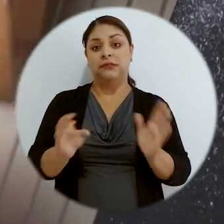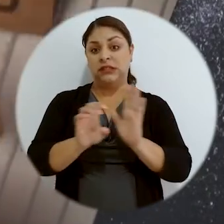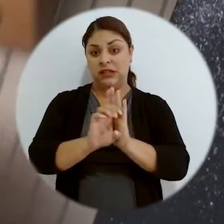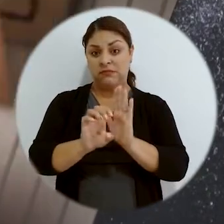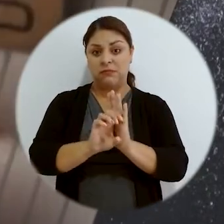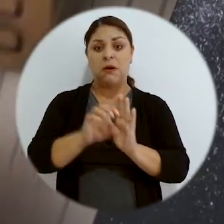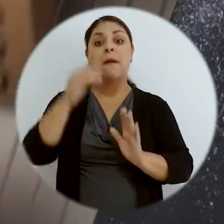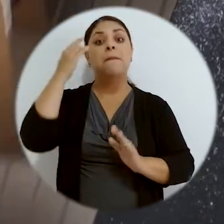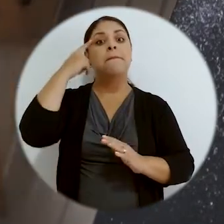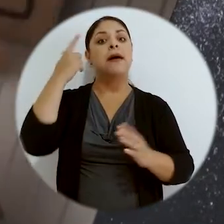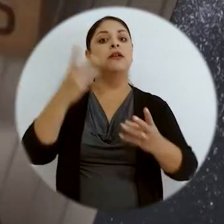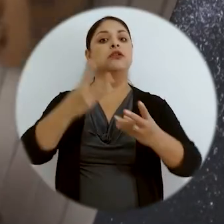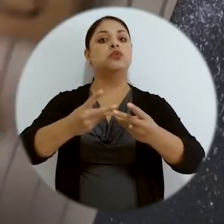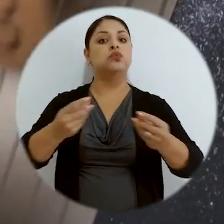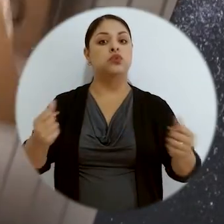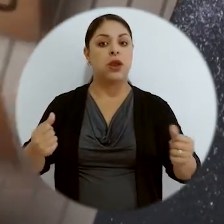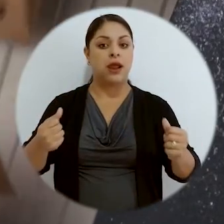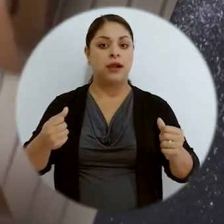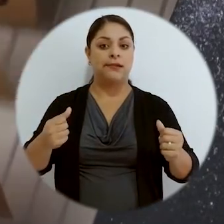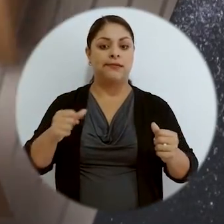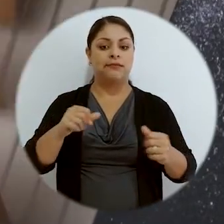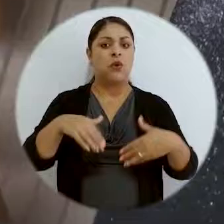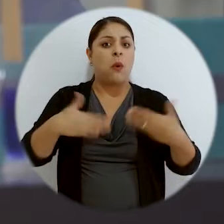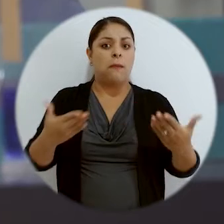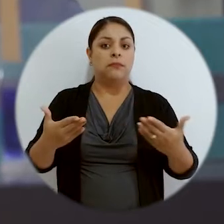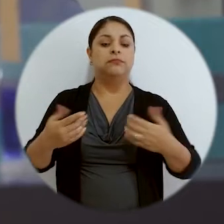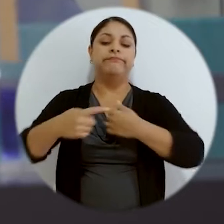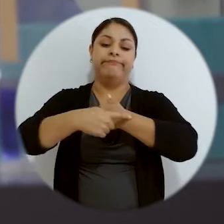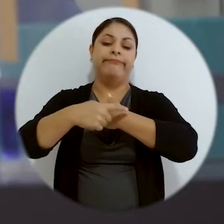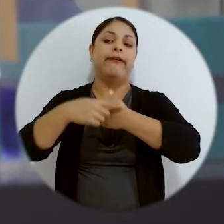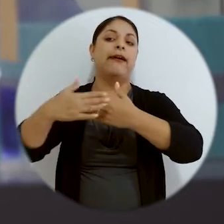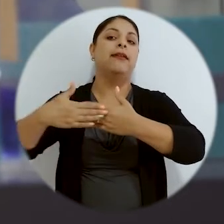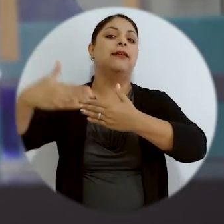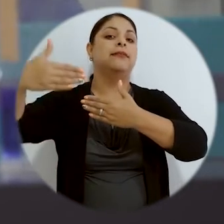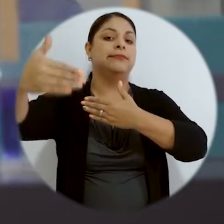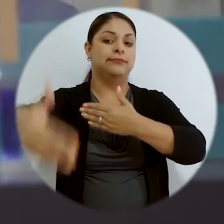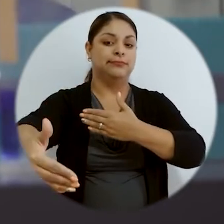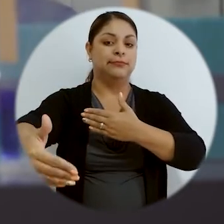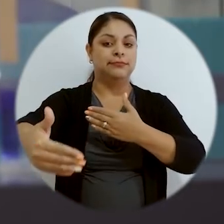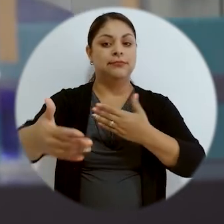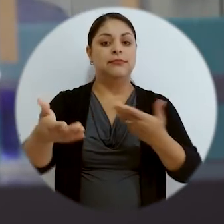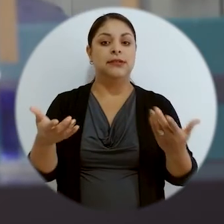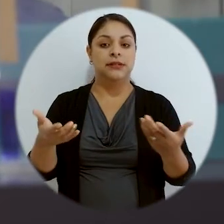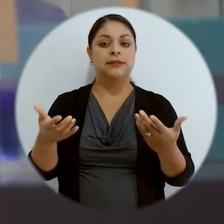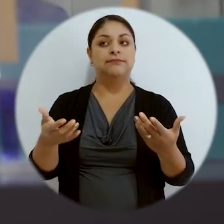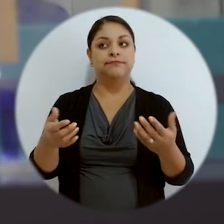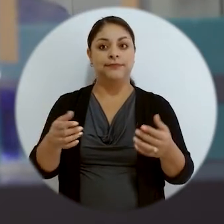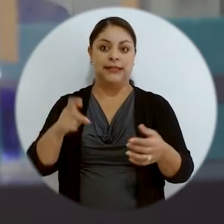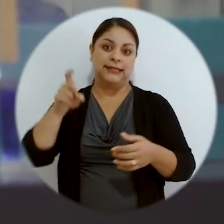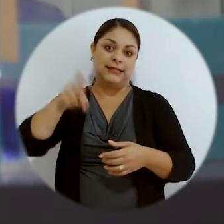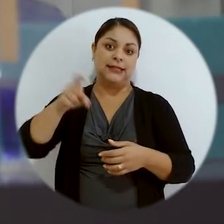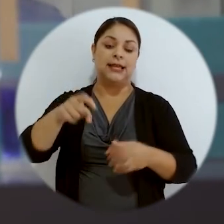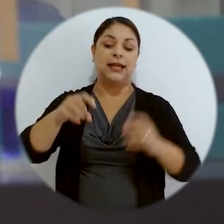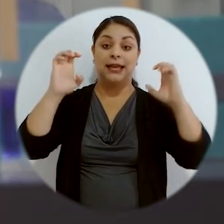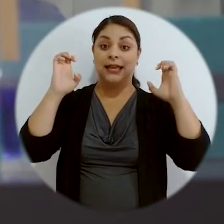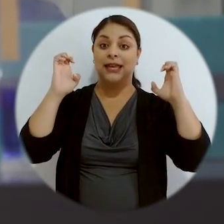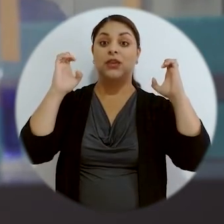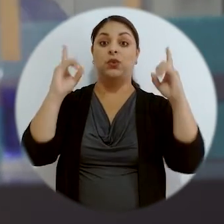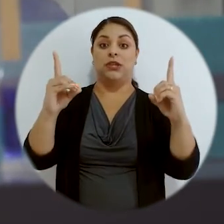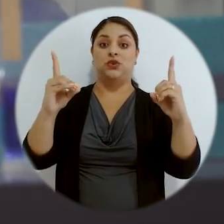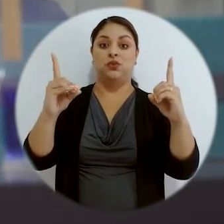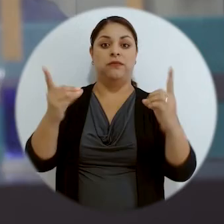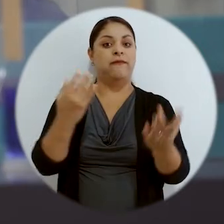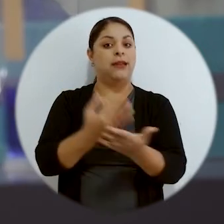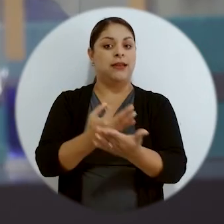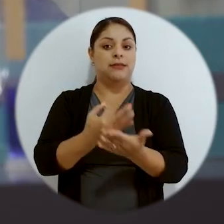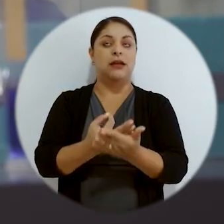digamos que para solucionar esto hay una solución a largo plazo. La solución a largo plazo no es otra más que la educación financiera,